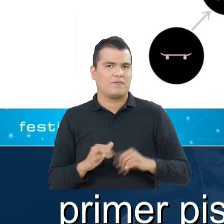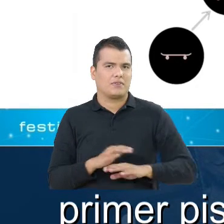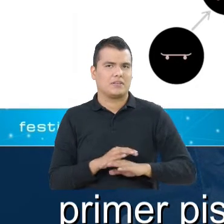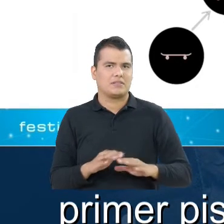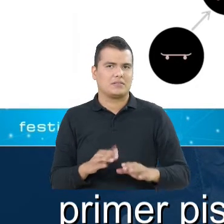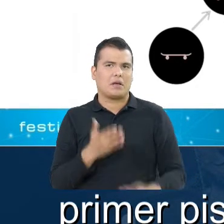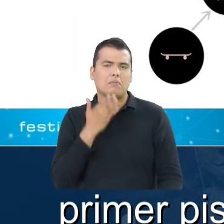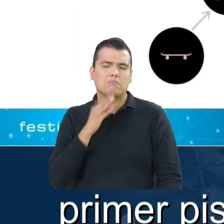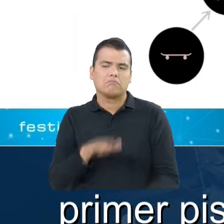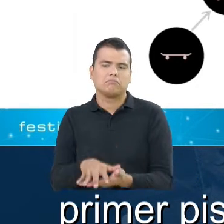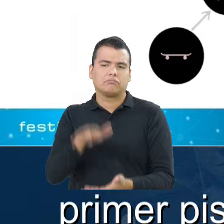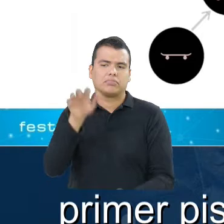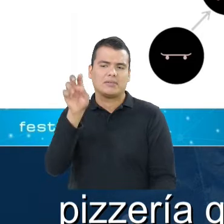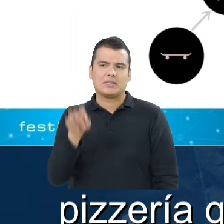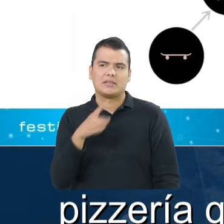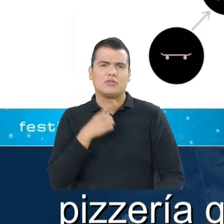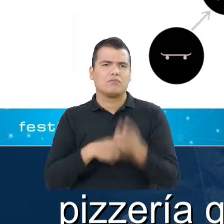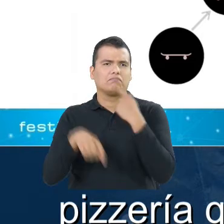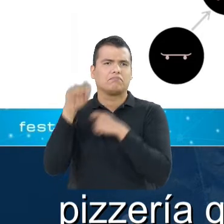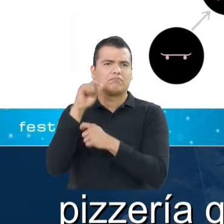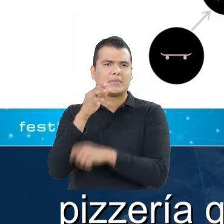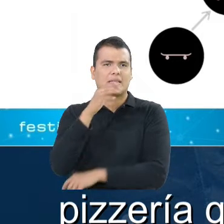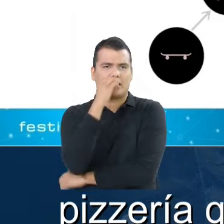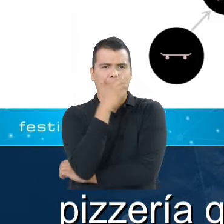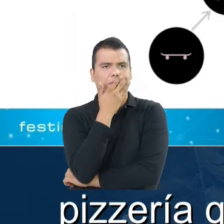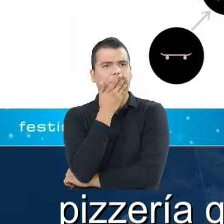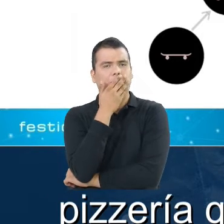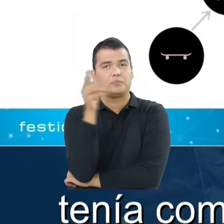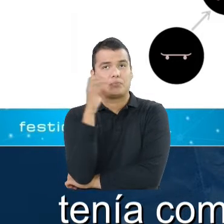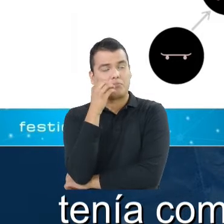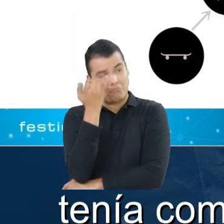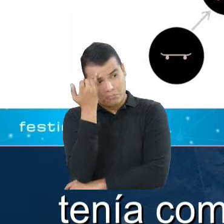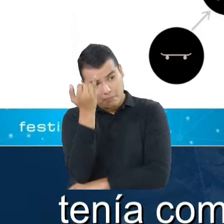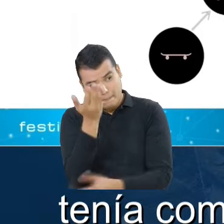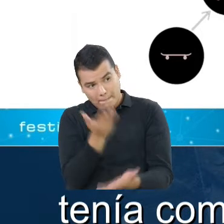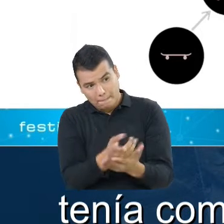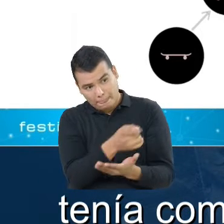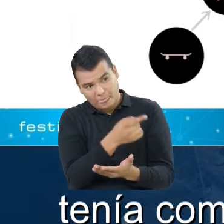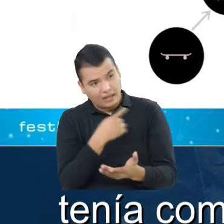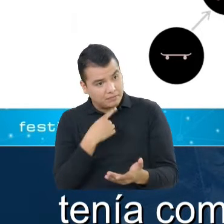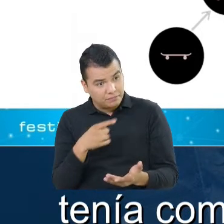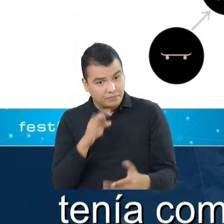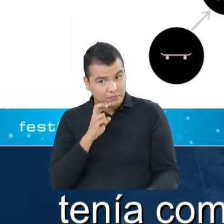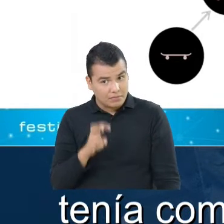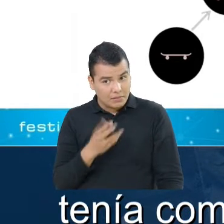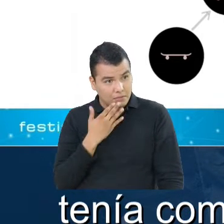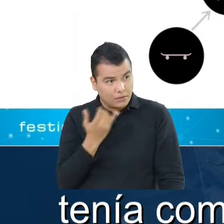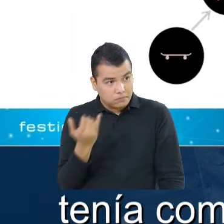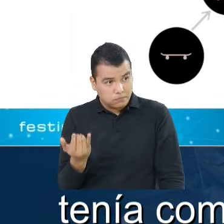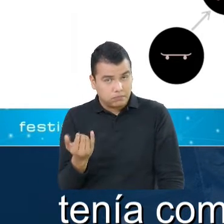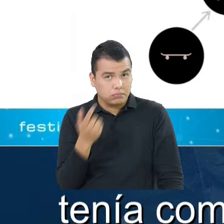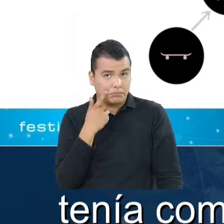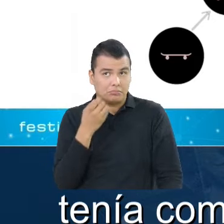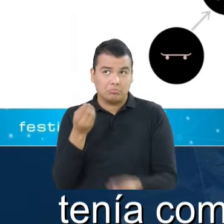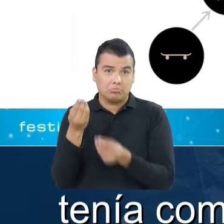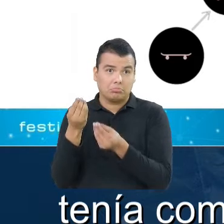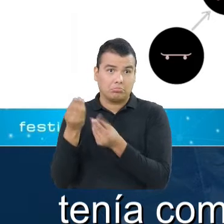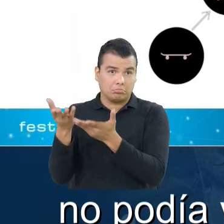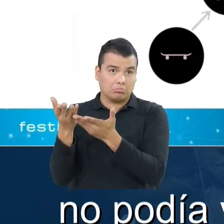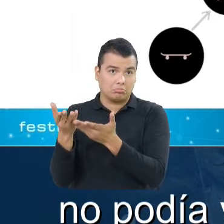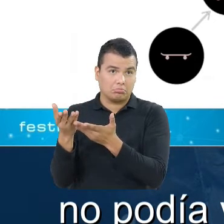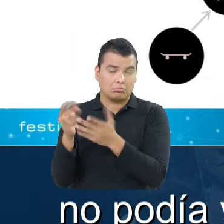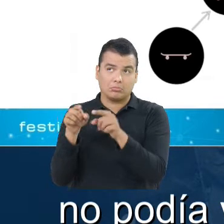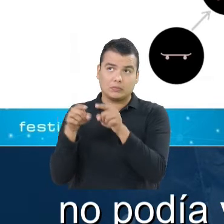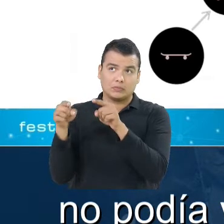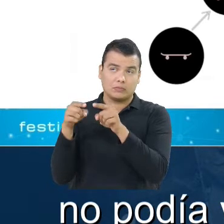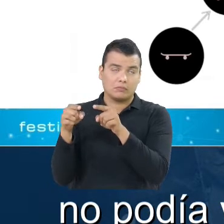un restante de pizza que no podía vender. Él le ofreció poner ese restante de pizza en ciertos